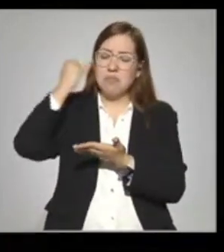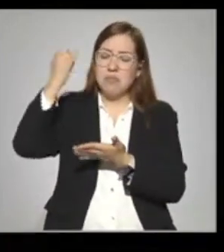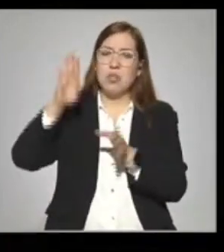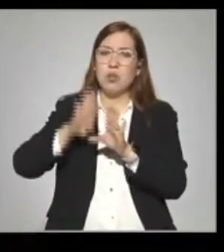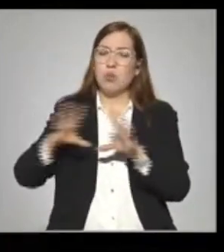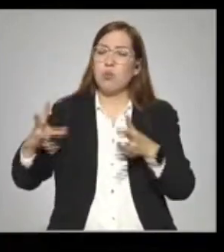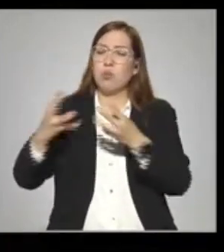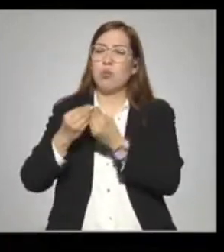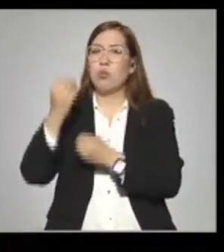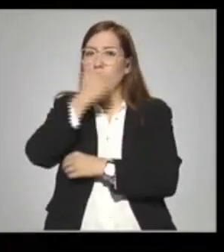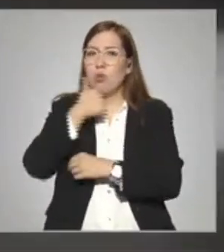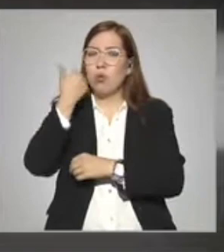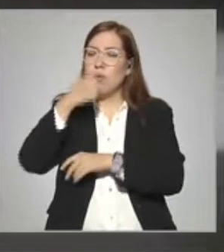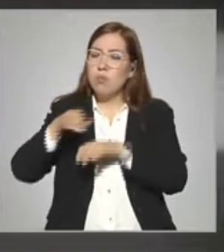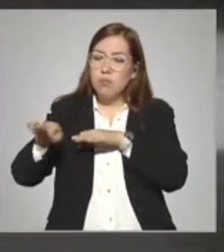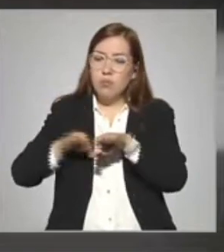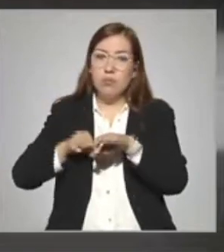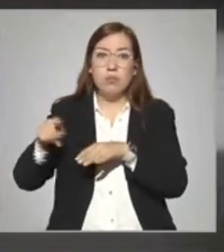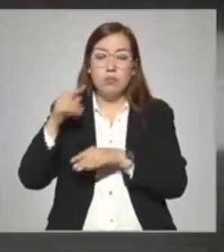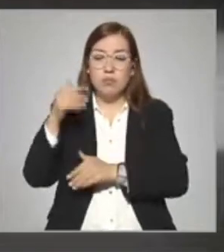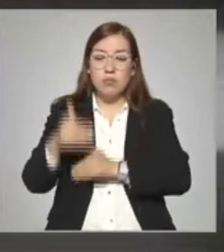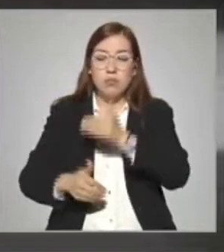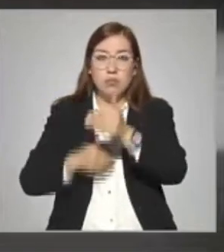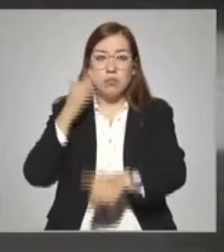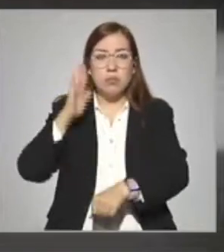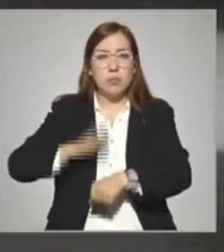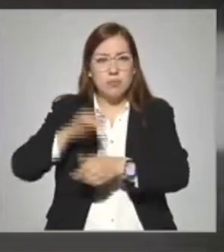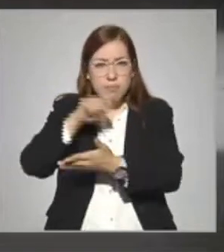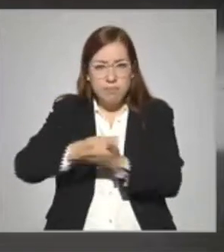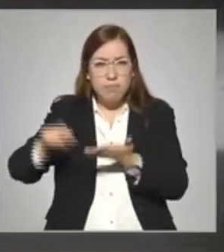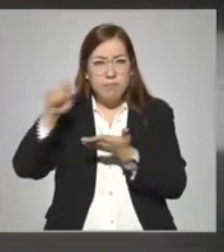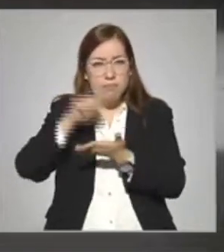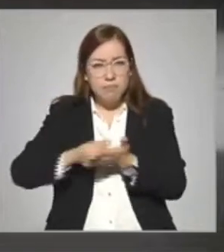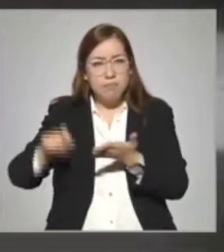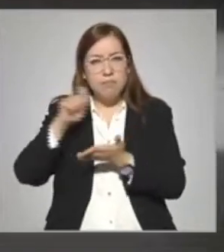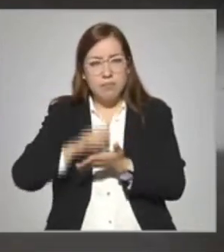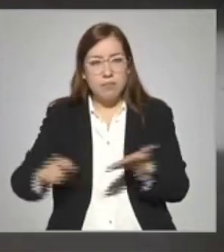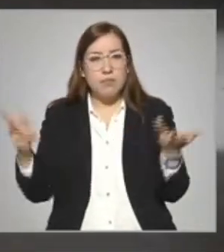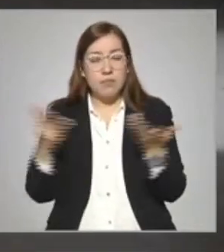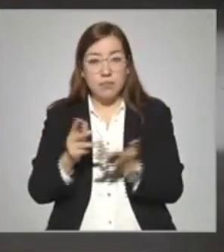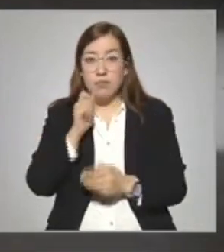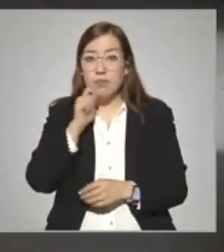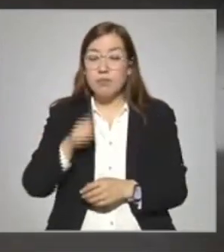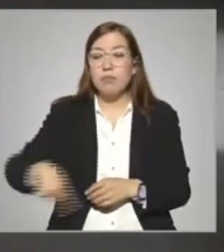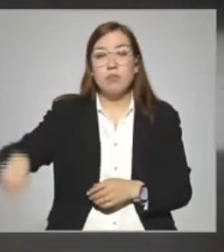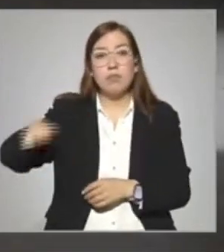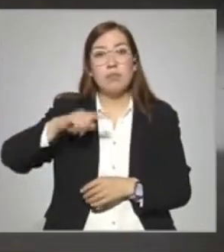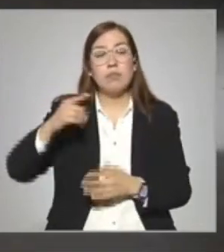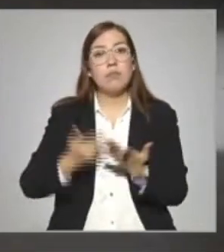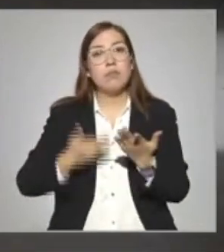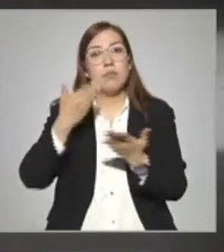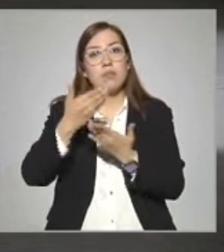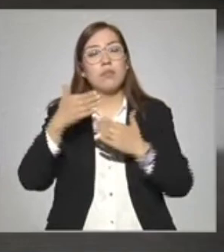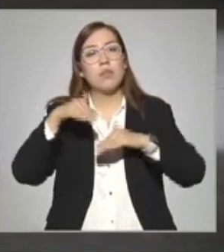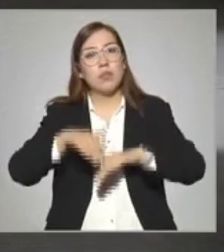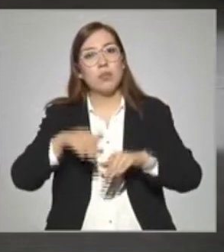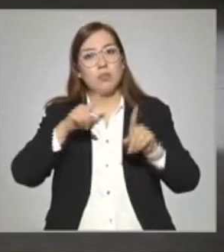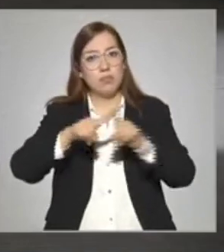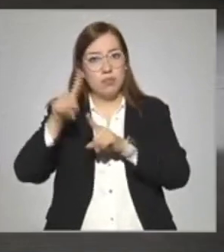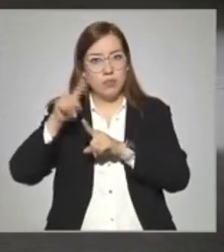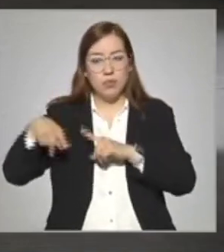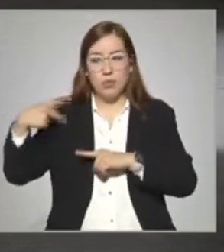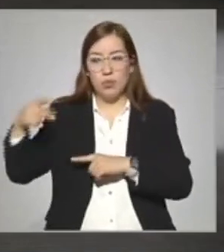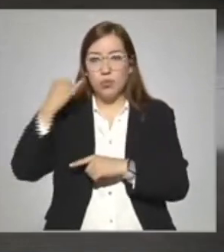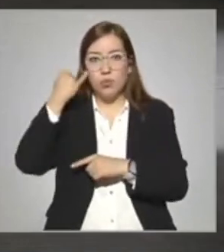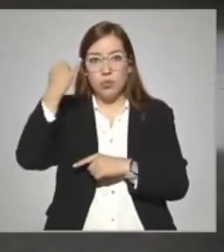los alumnos, ¿no? Y finalmente él va escribiendo, ¿no? Va ya batallareando lo que van también ellos proponiendo sobre premisas muy concretas.